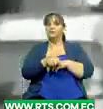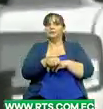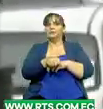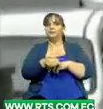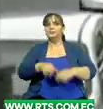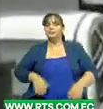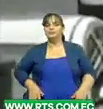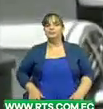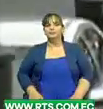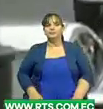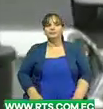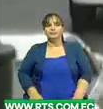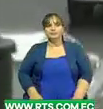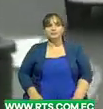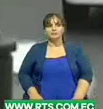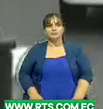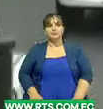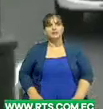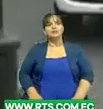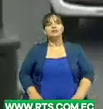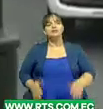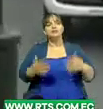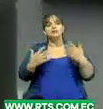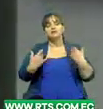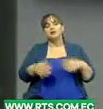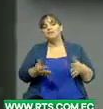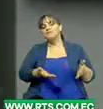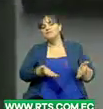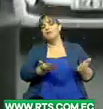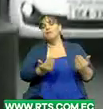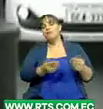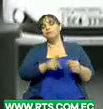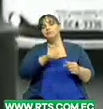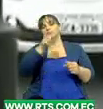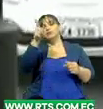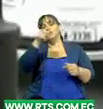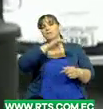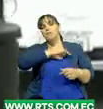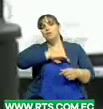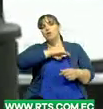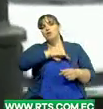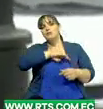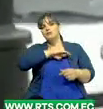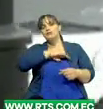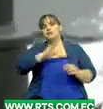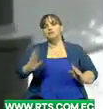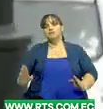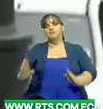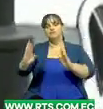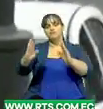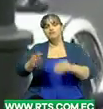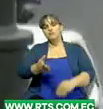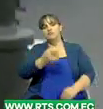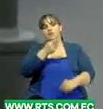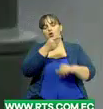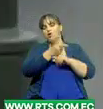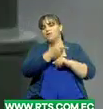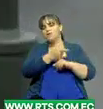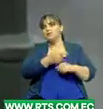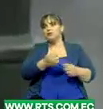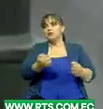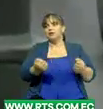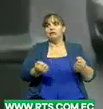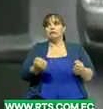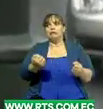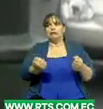El vehículo fue trasladado hasta el cuartel Modelo. Según lo que dice la autoridad de tránsito, además de la de seguridad,